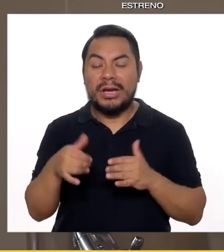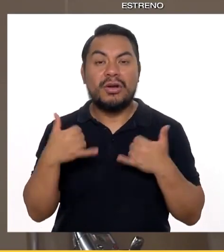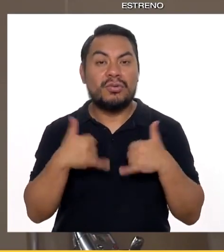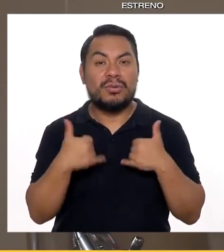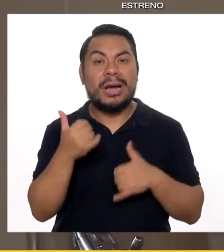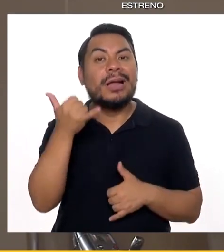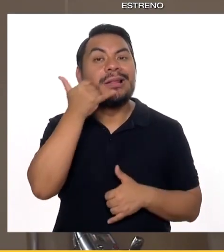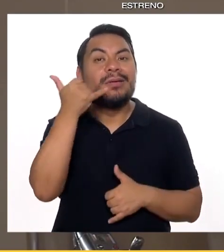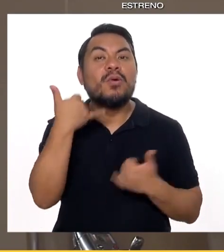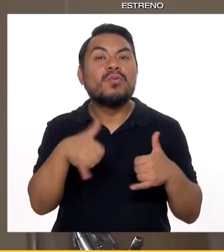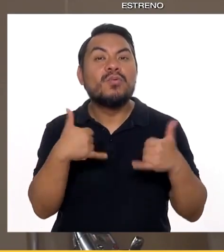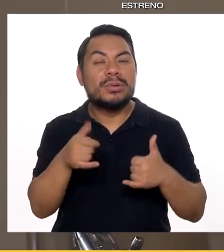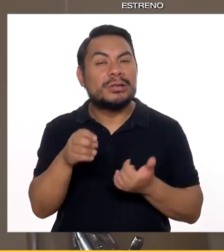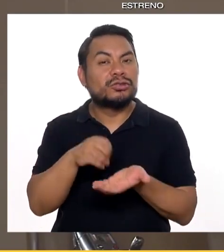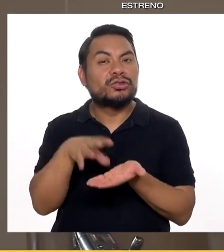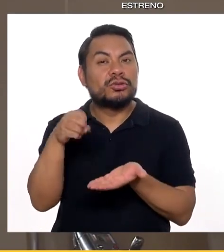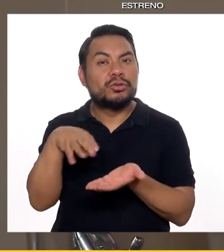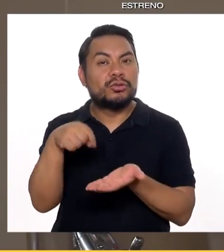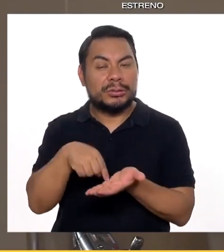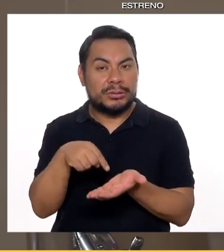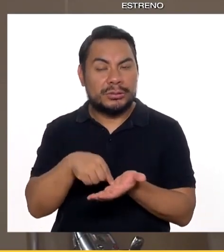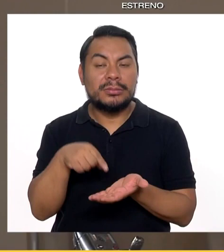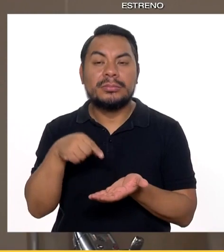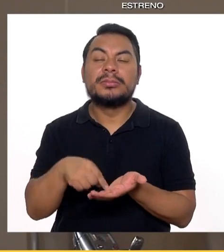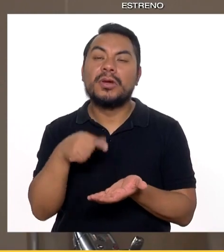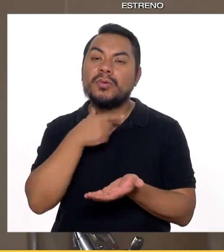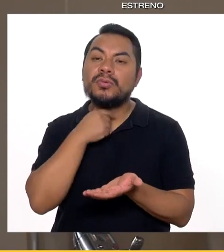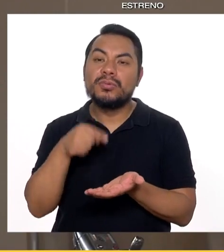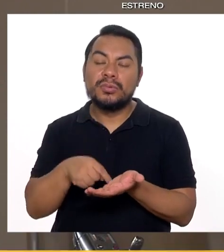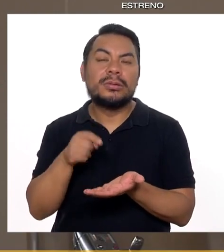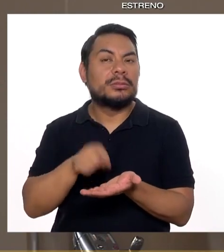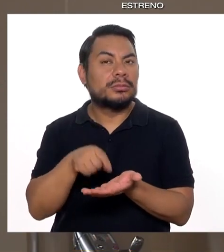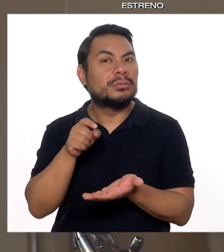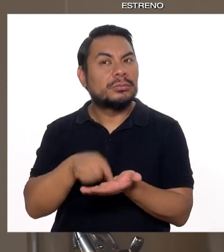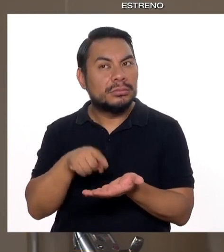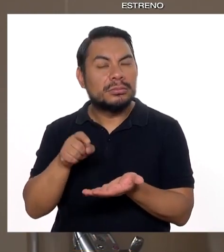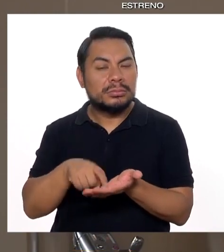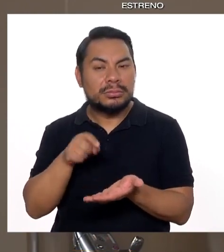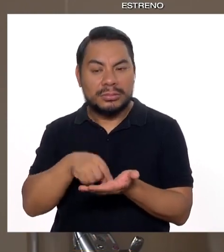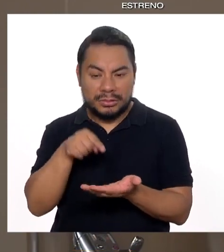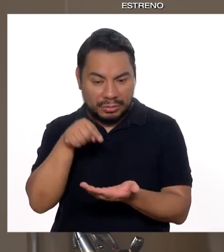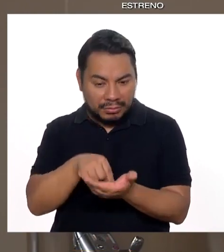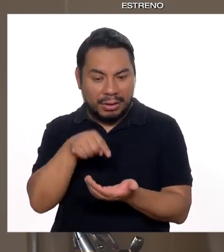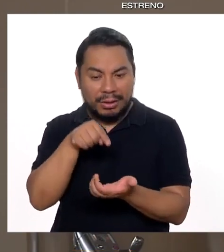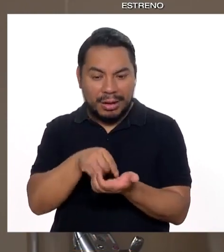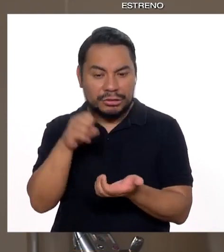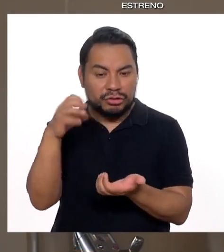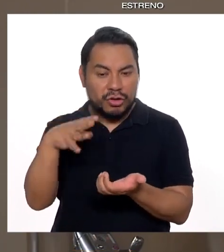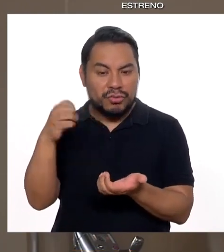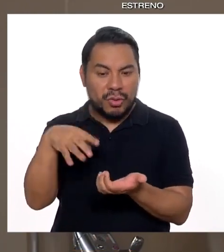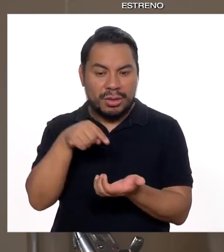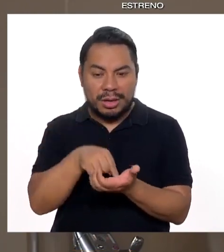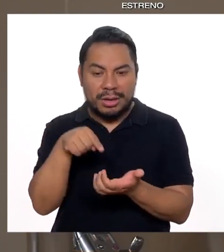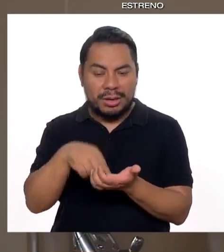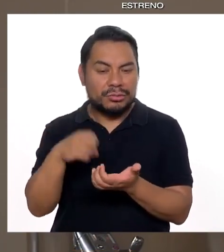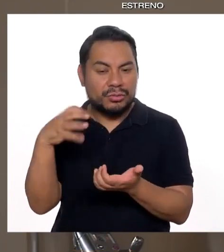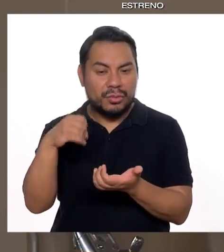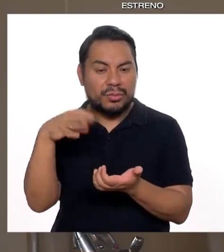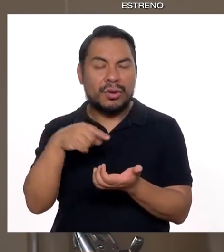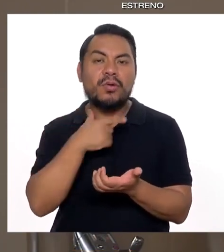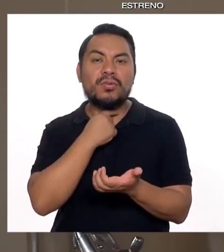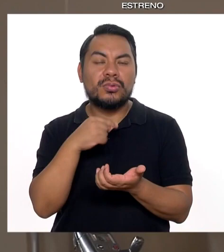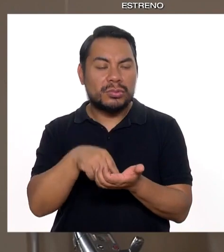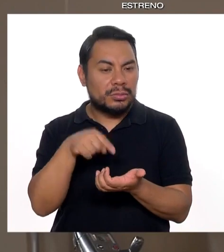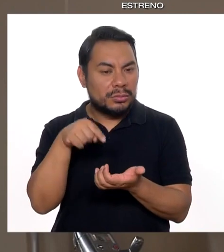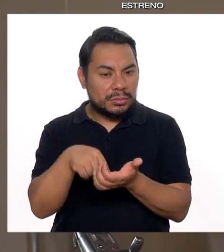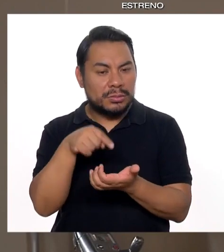de juguete que emiten sonidos, ¿ya? Entonces me gusta esto y estoy todo el tiempo apretando el botoncito para que esto suene. O estos